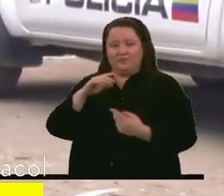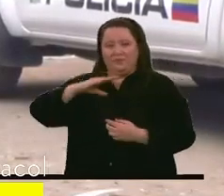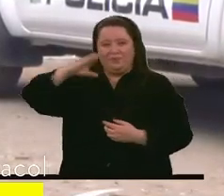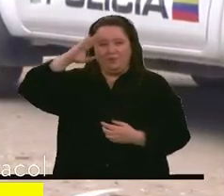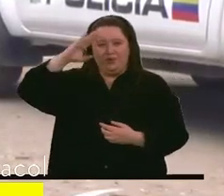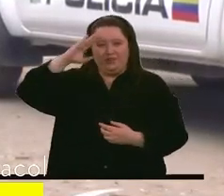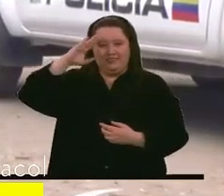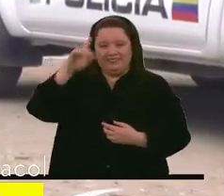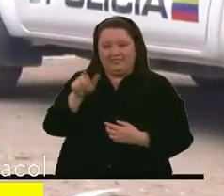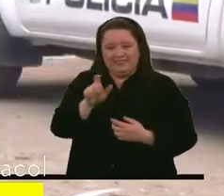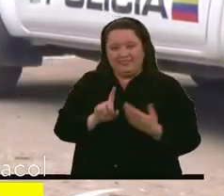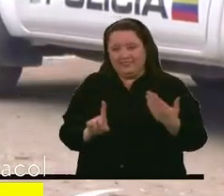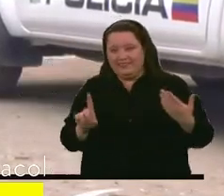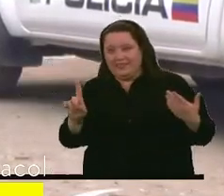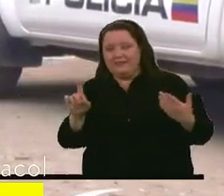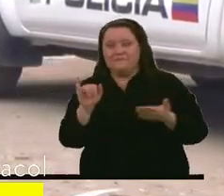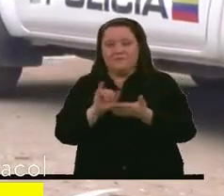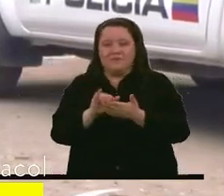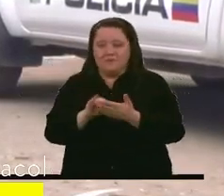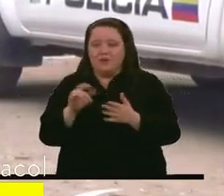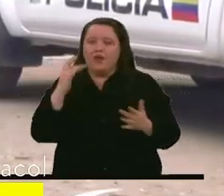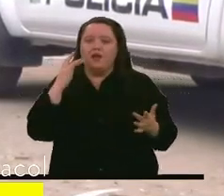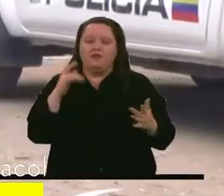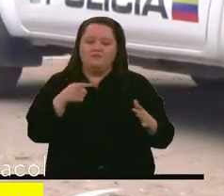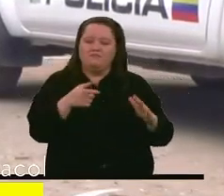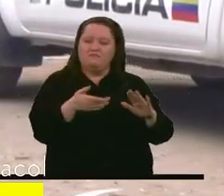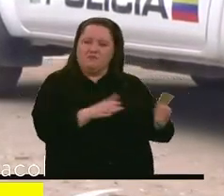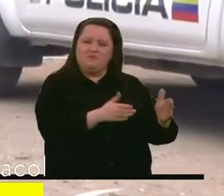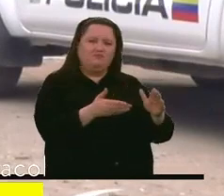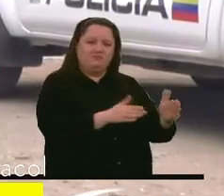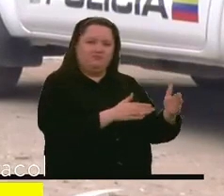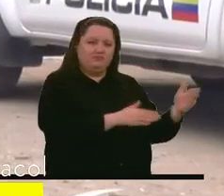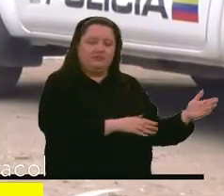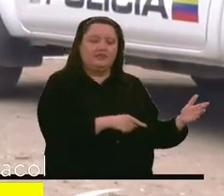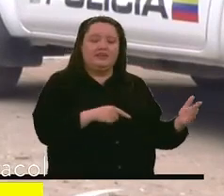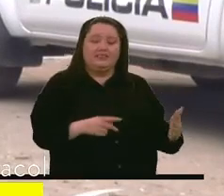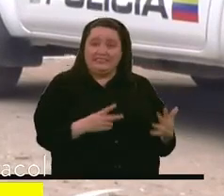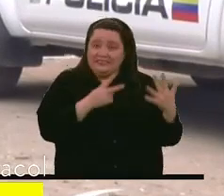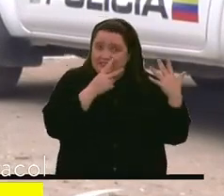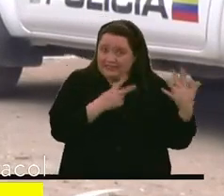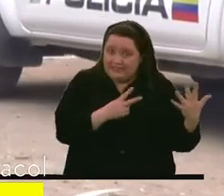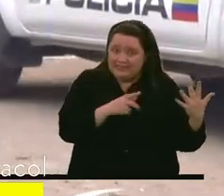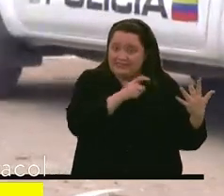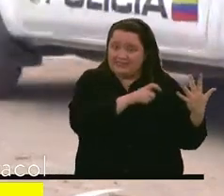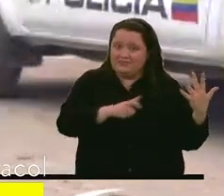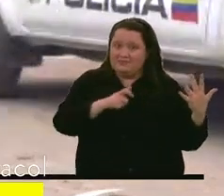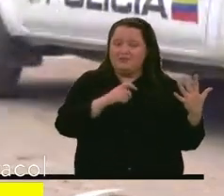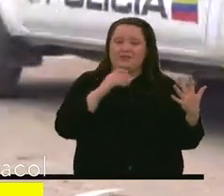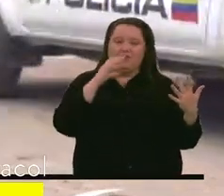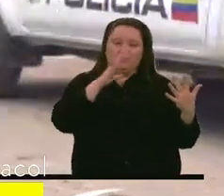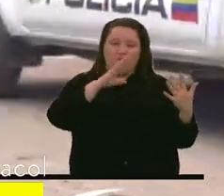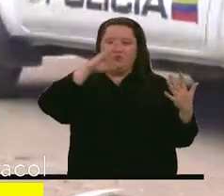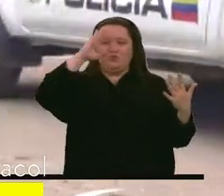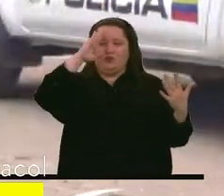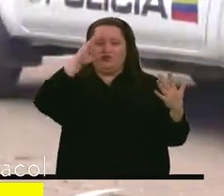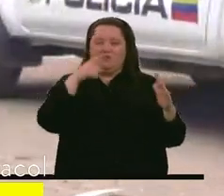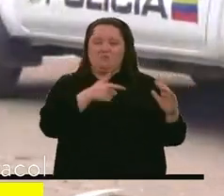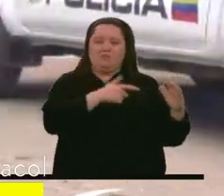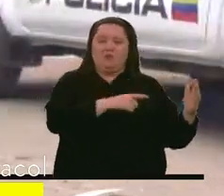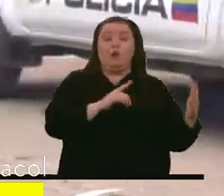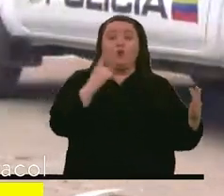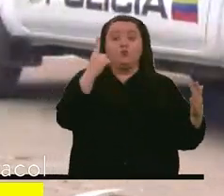que es milagro en esta tragedia, en este masacre en donde vilmente le arrebataron la vida a 7 uniformados de la policía, es